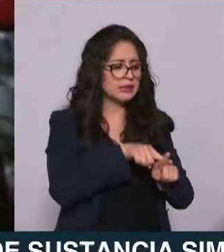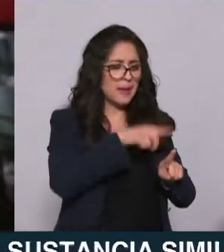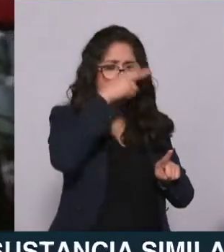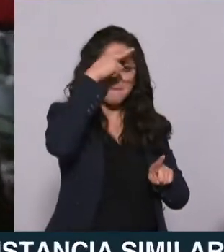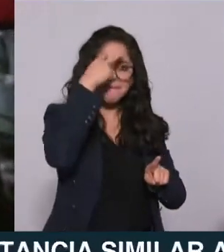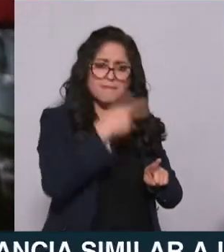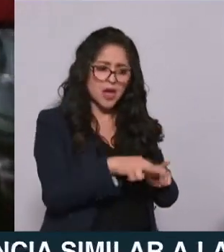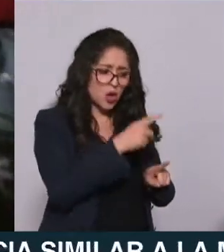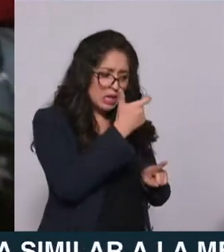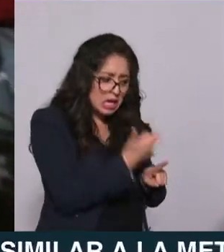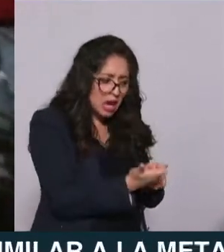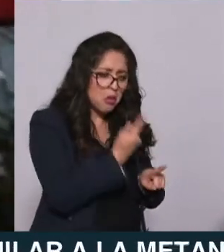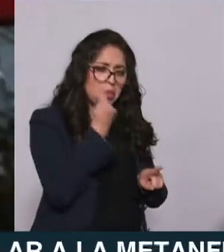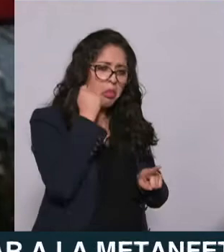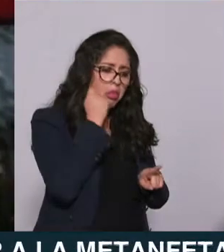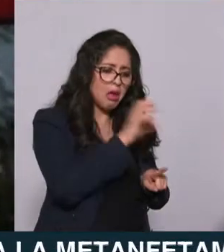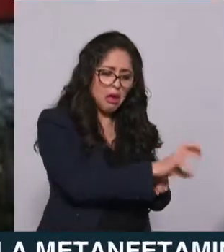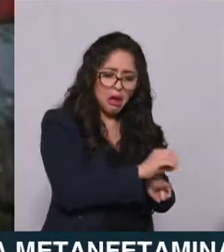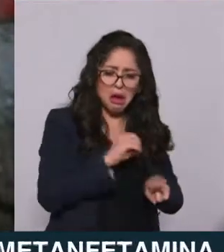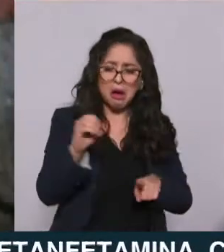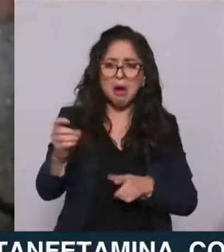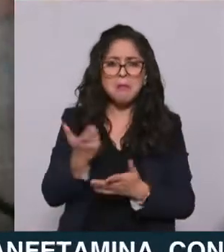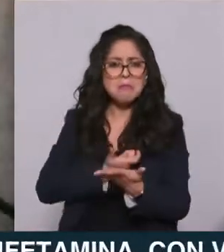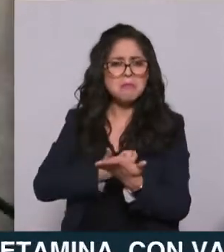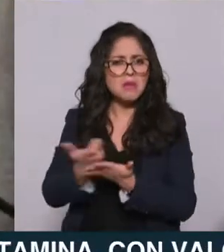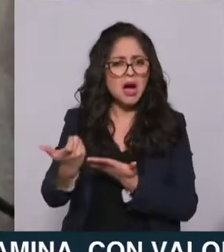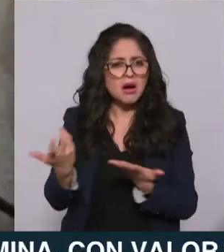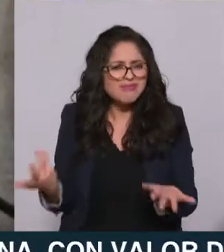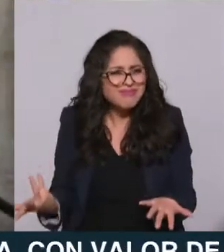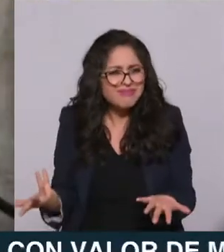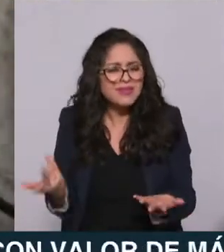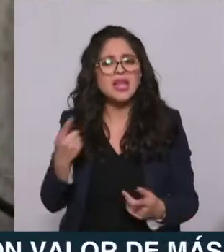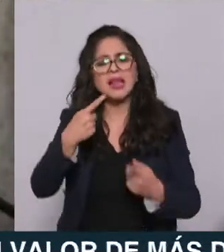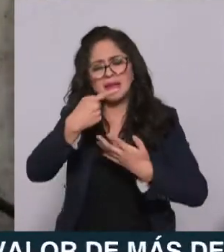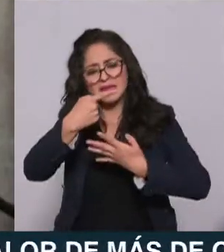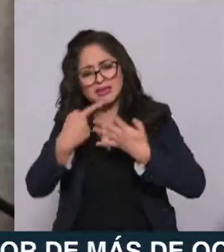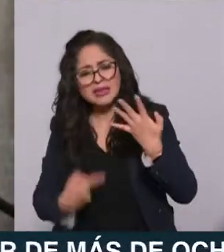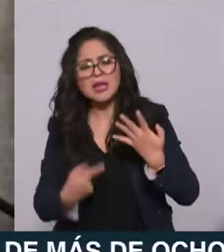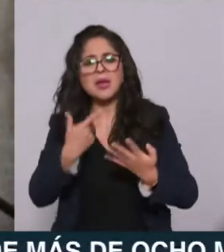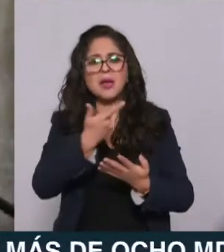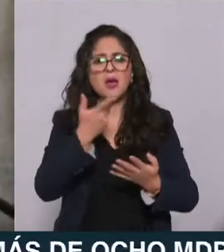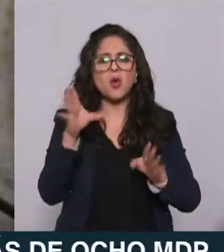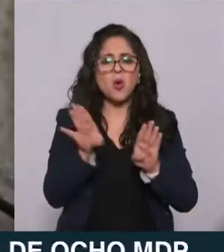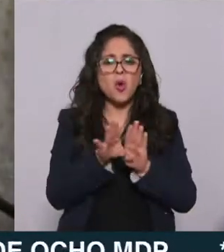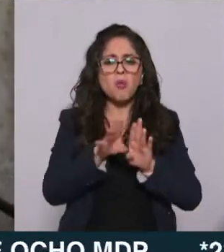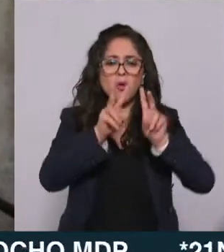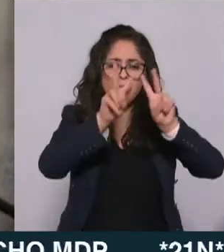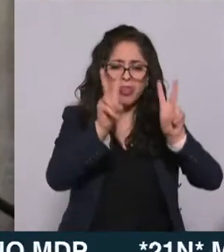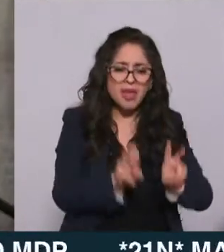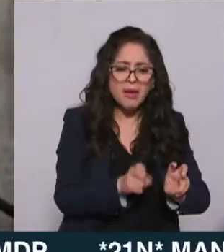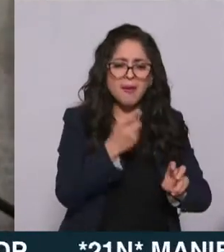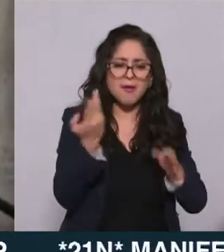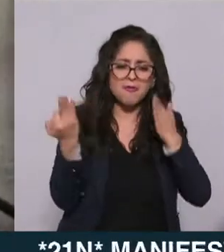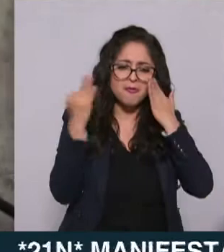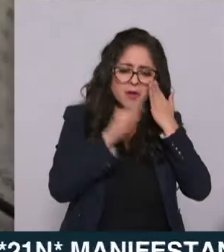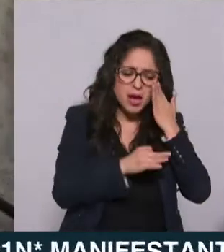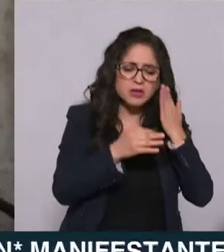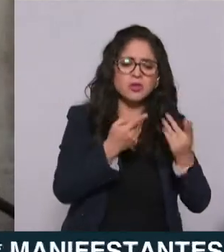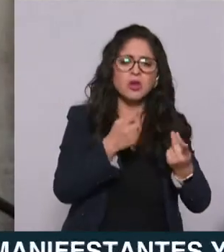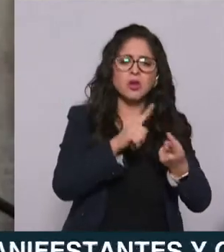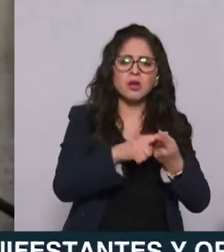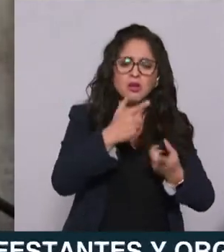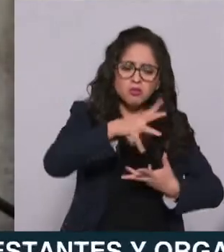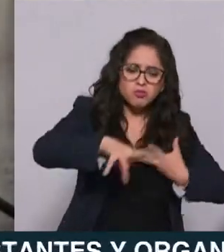y de donde se desprenden una serie de delitos, tanto financieros como